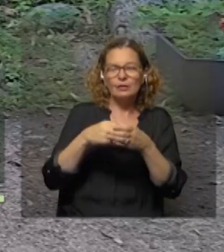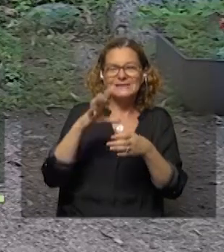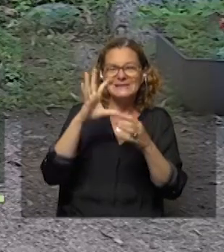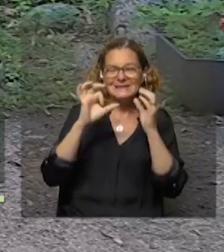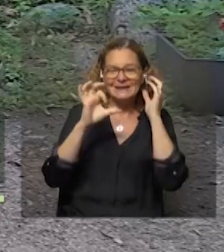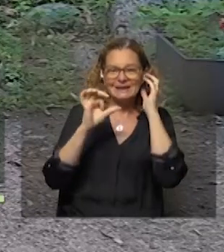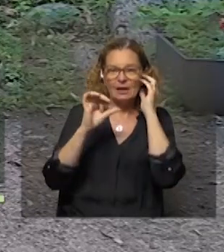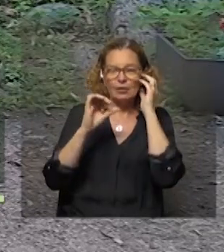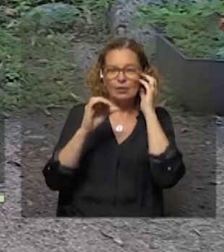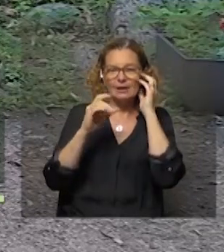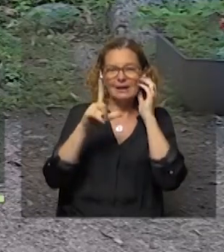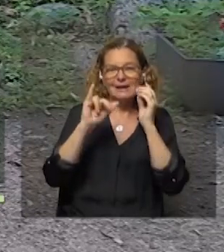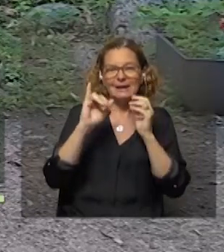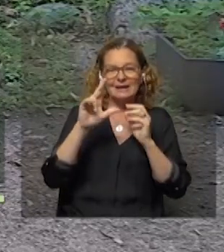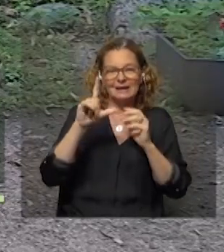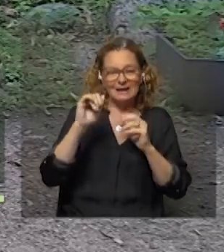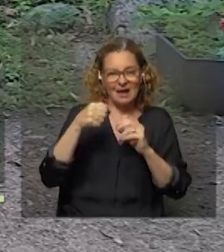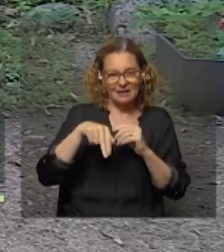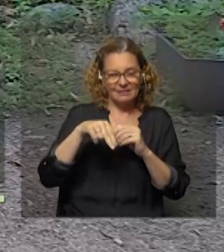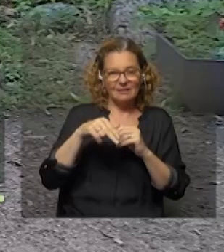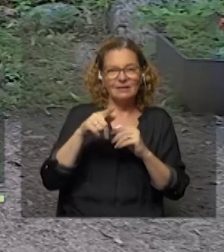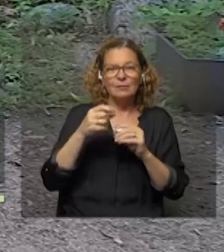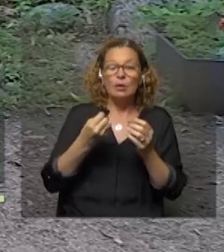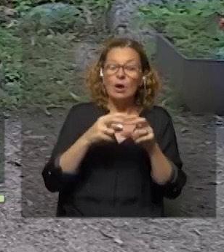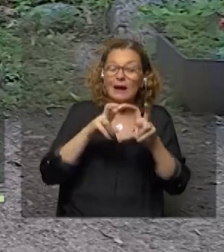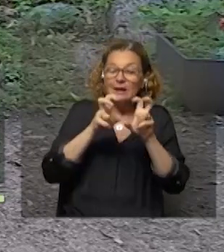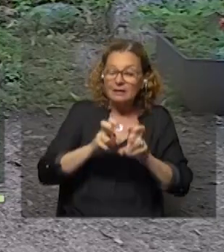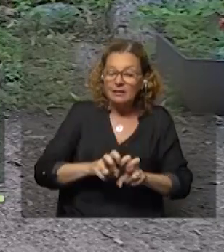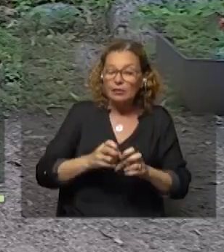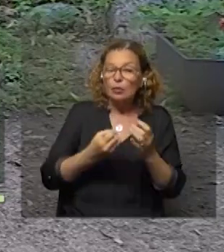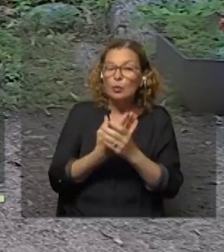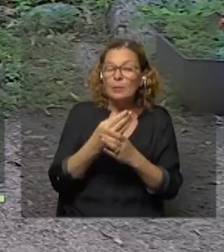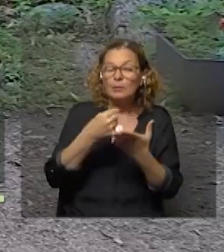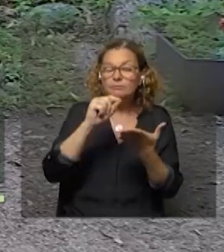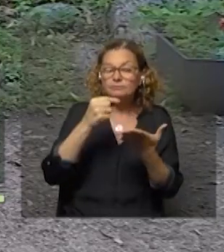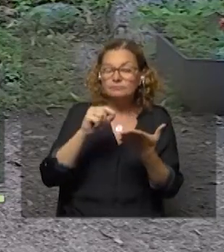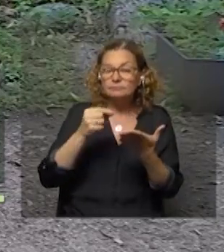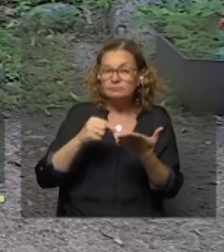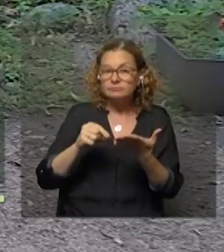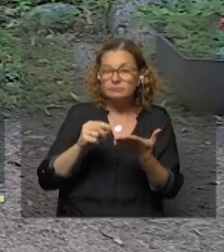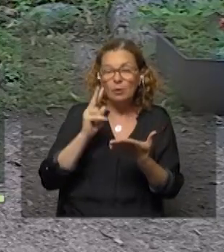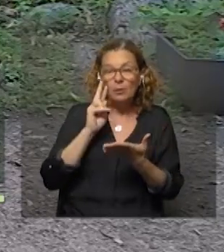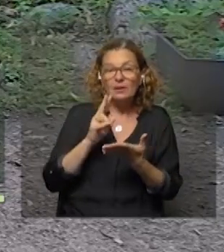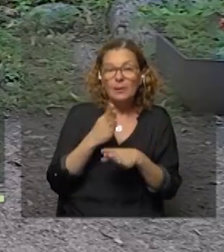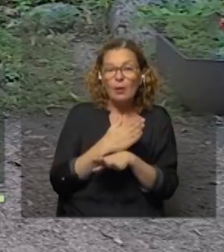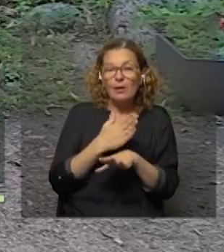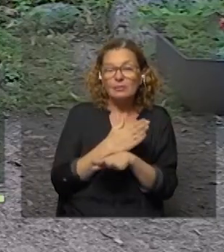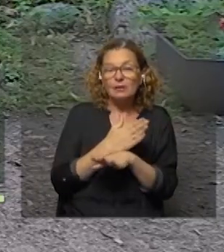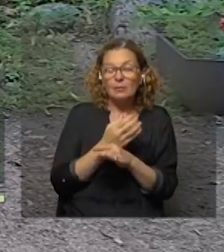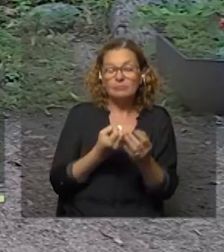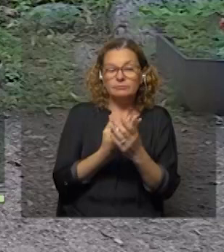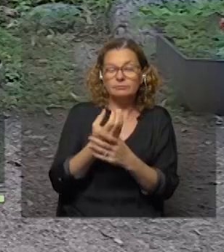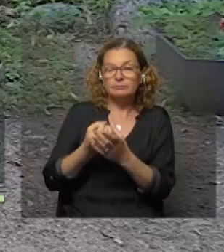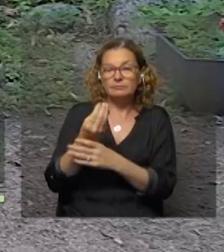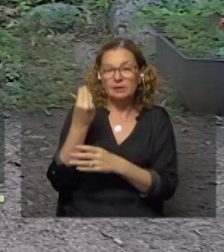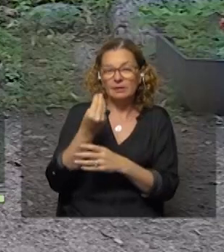senadores ilía en quichichan que van a estar bueno analizando algunos nuevos elementos como veíamos en portada que este bueno fueron apareciendo